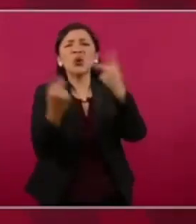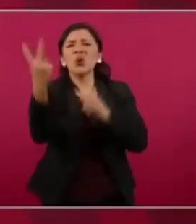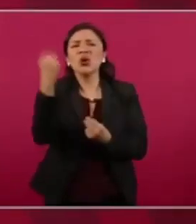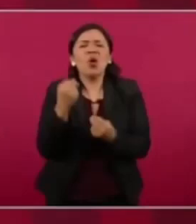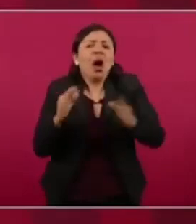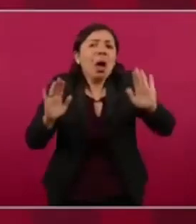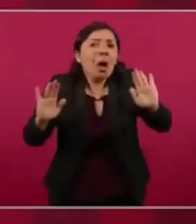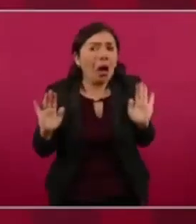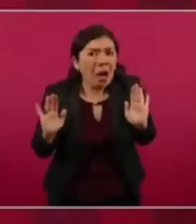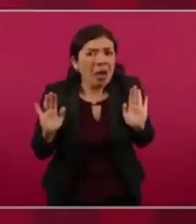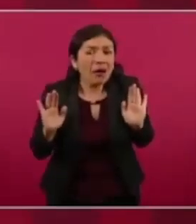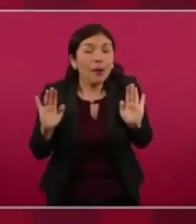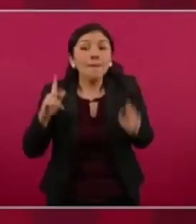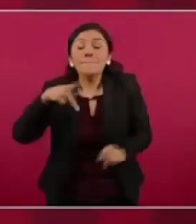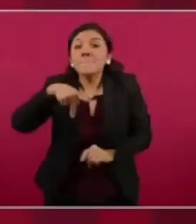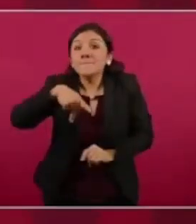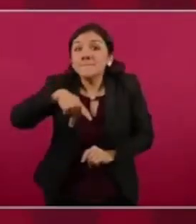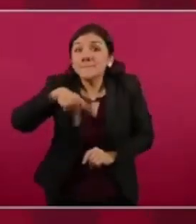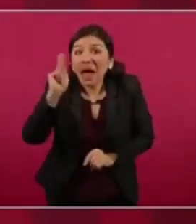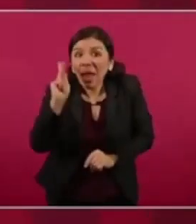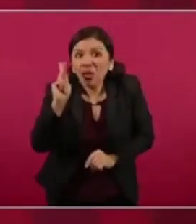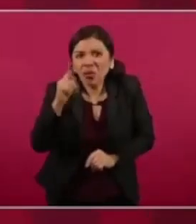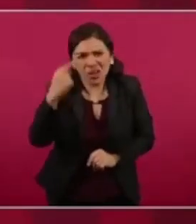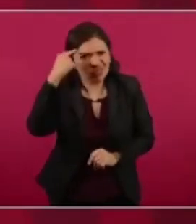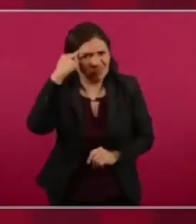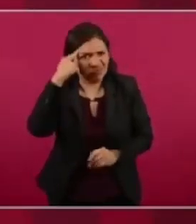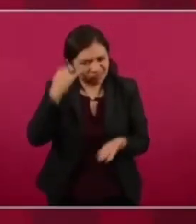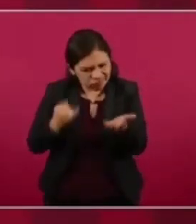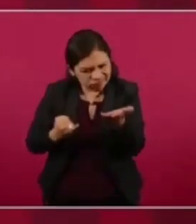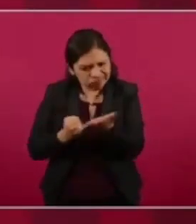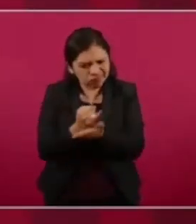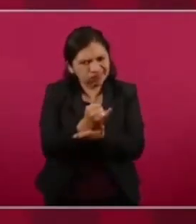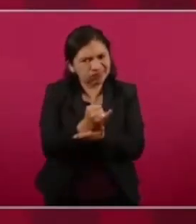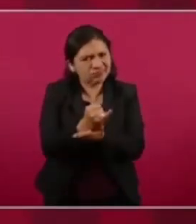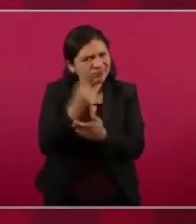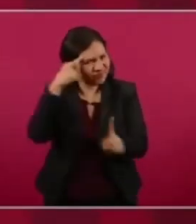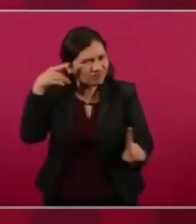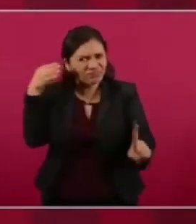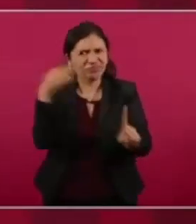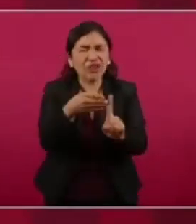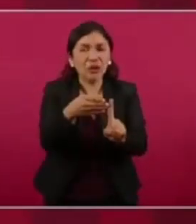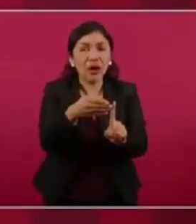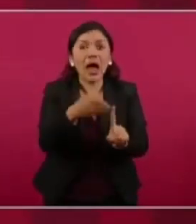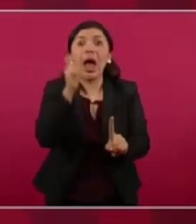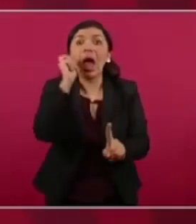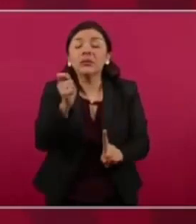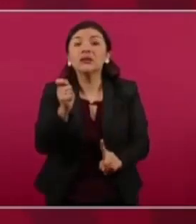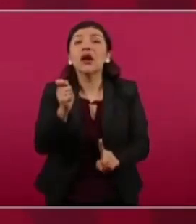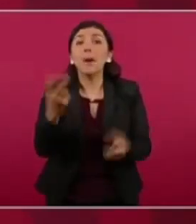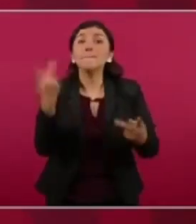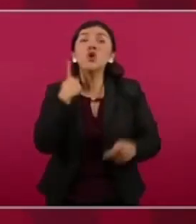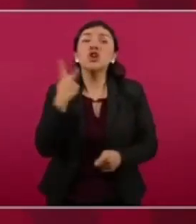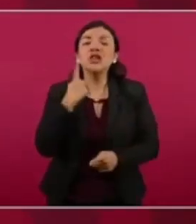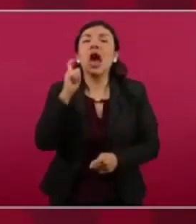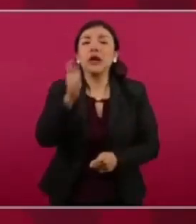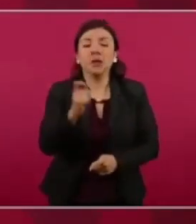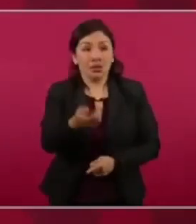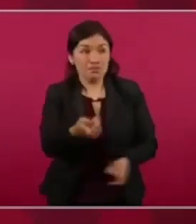pero con definiciones. La política es representar algo y a